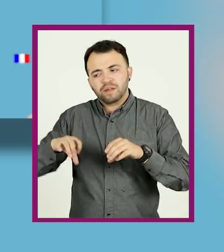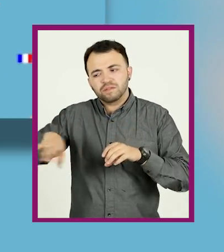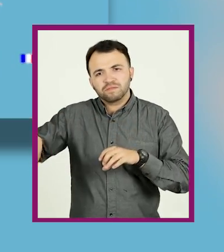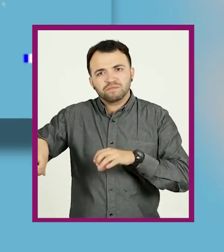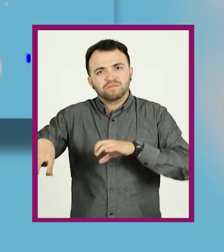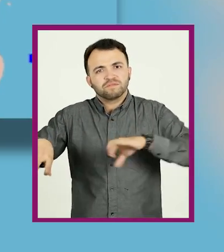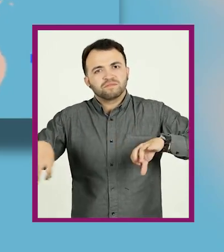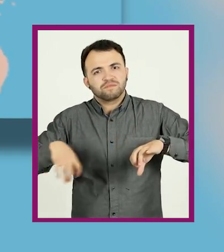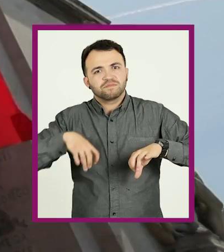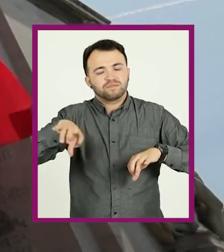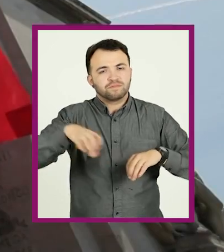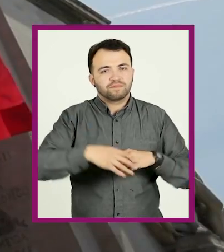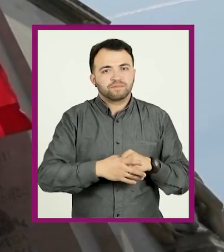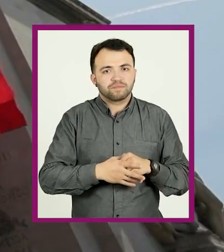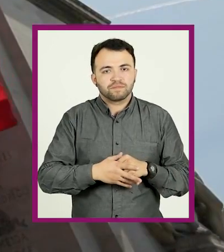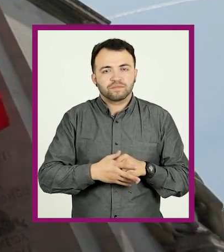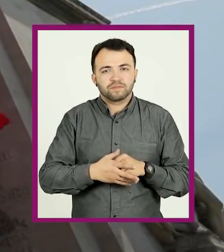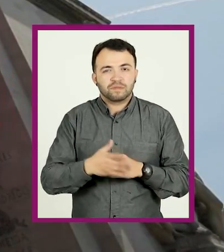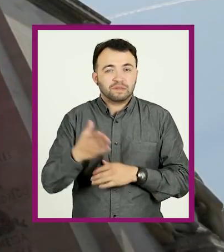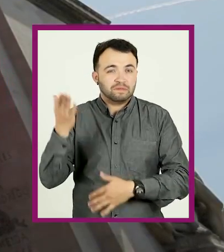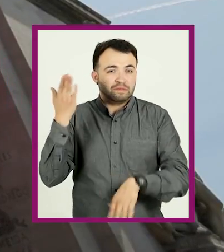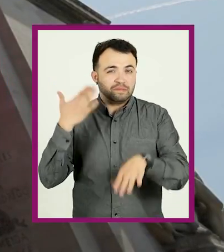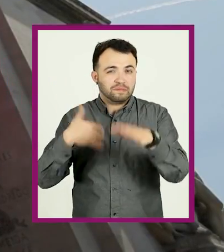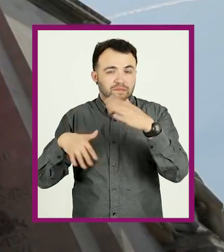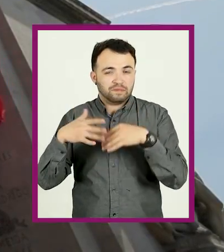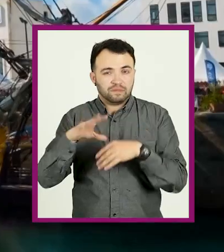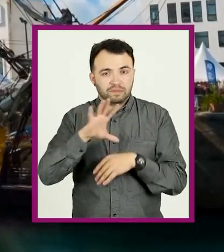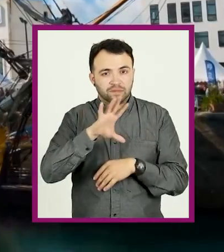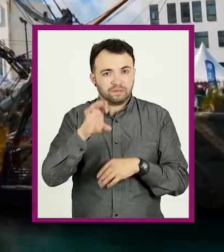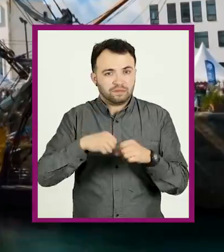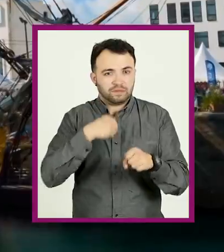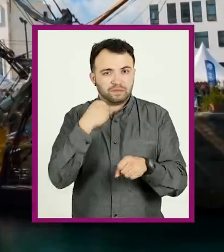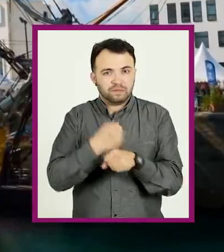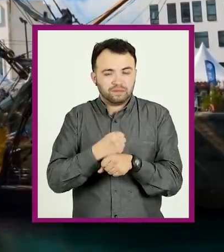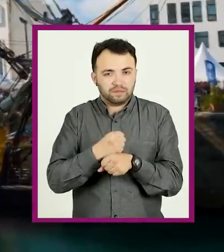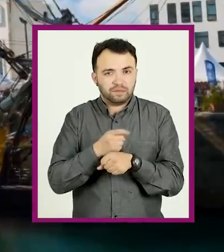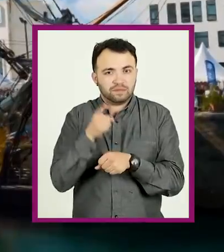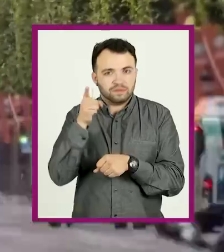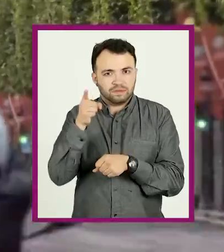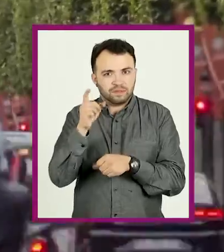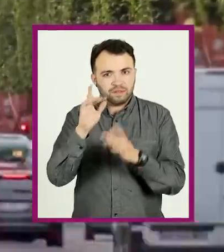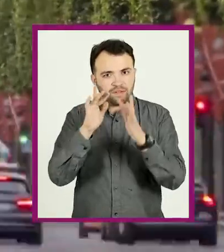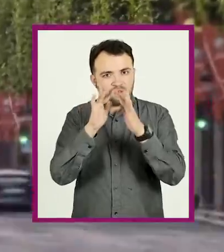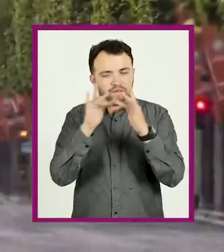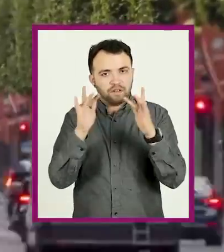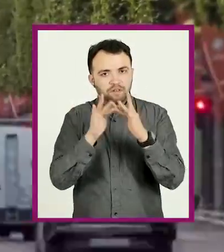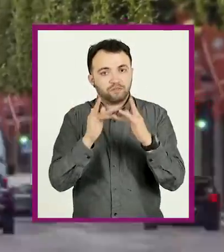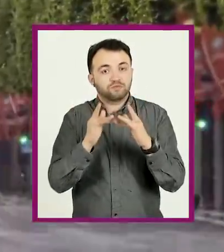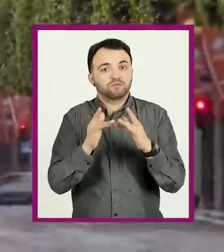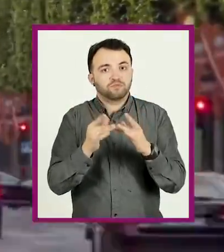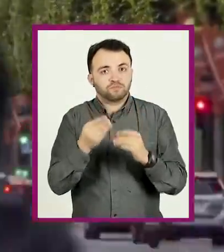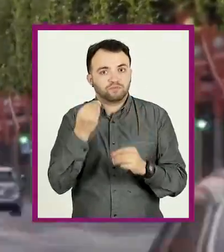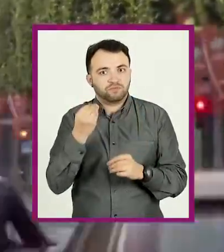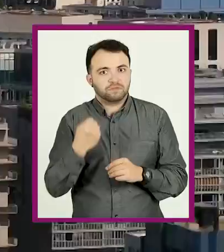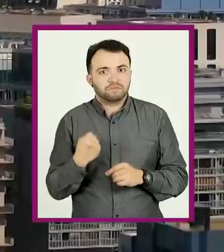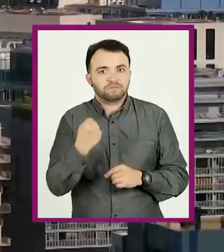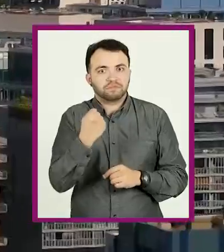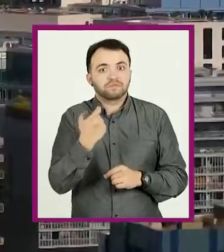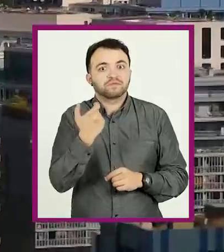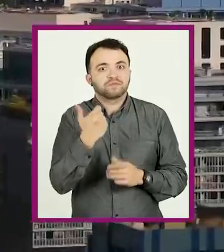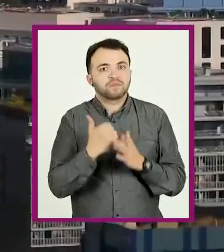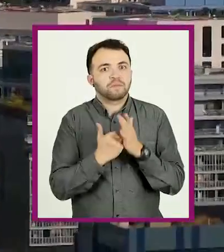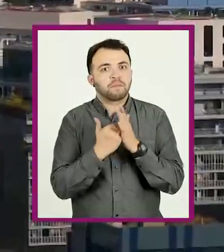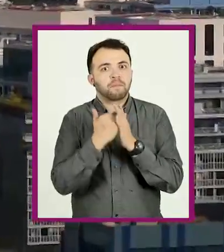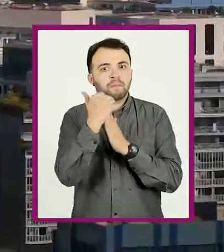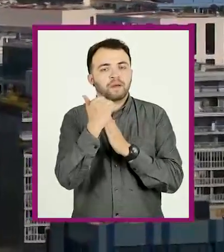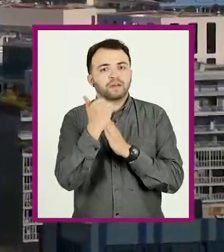4 continentes. Desde hace 500 años, la República Francesa ha sido una potencia influyente en lo